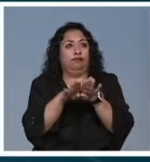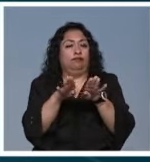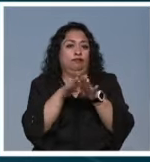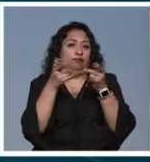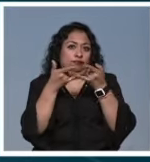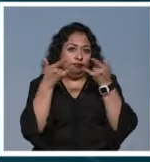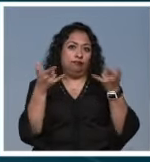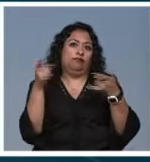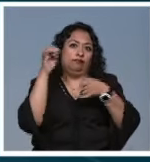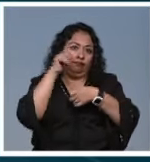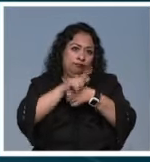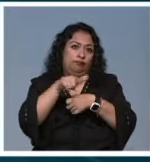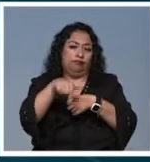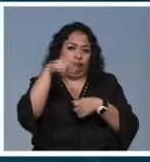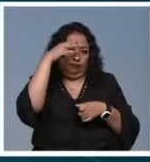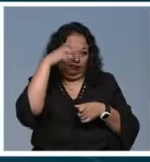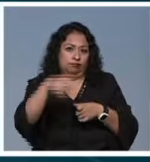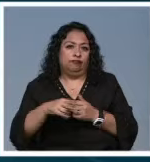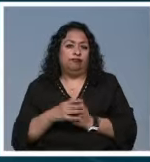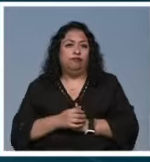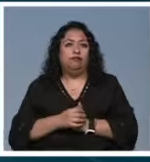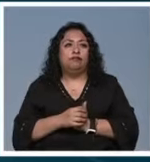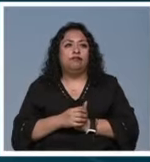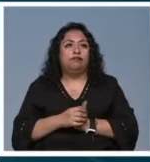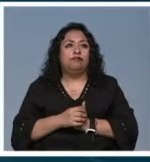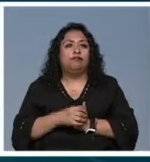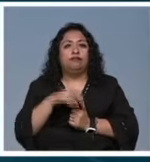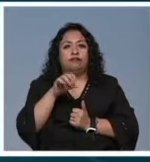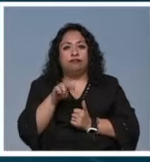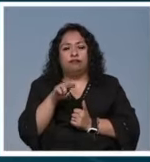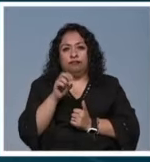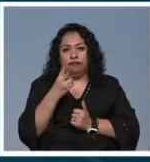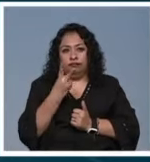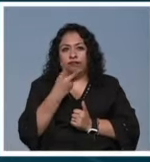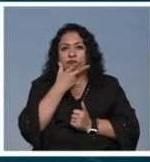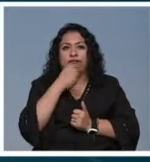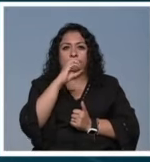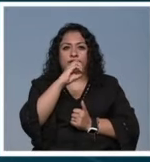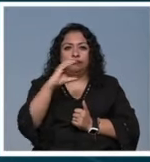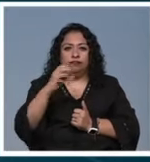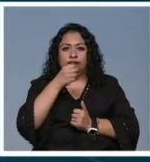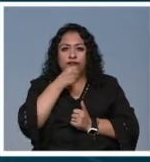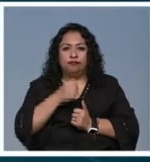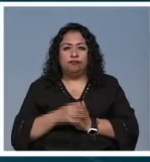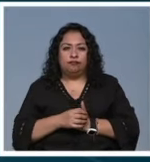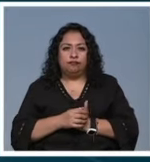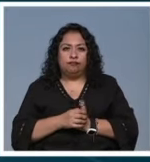la historia y la cultura de México, ¿no? Noticias 22, Óscar Cortés.